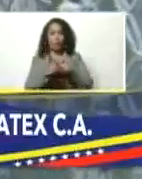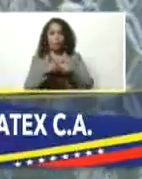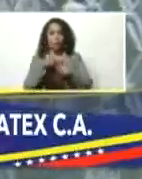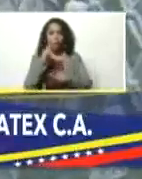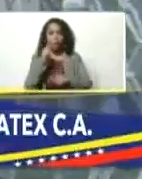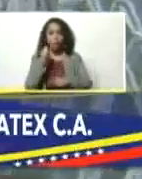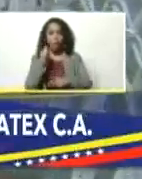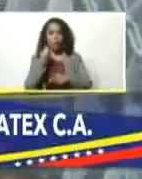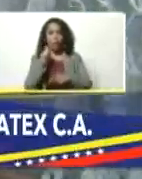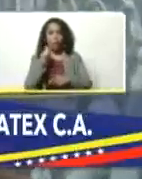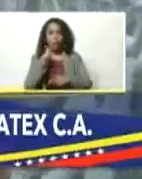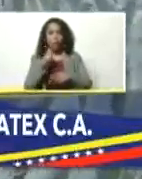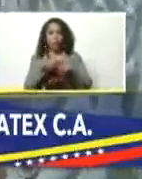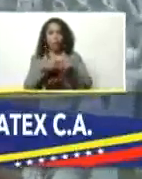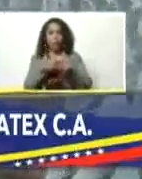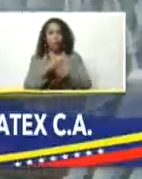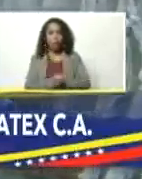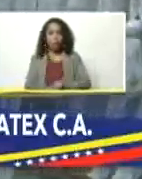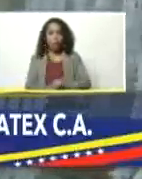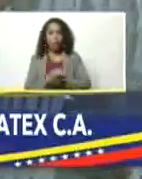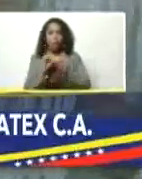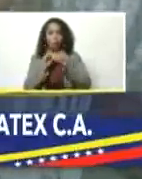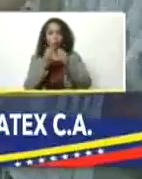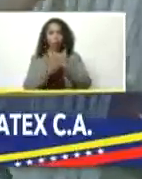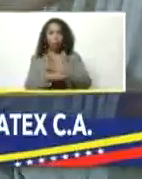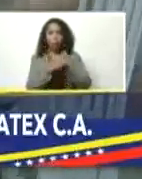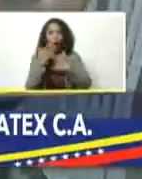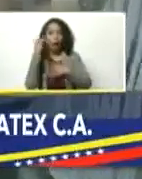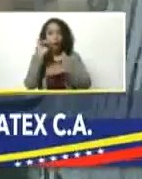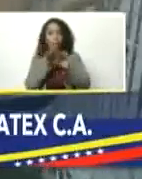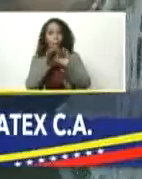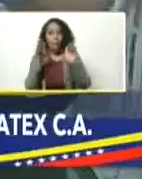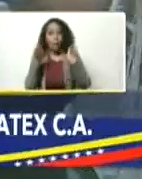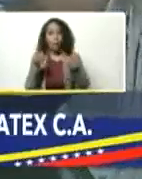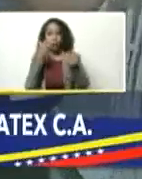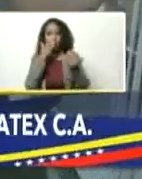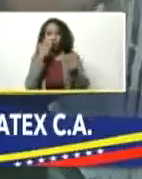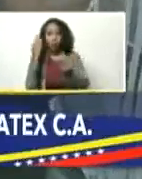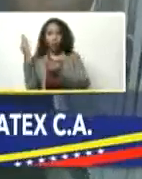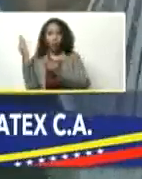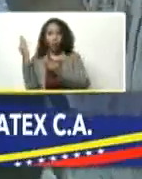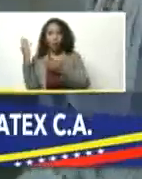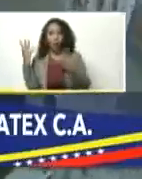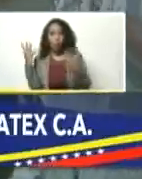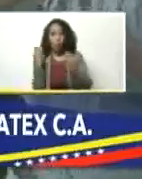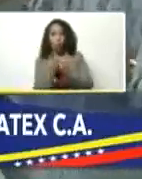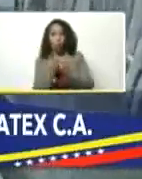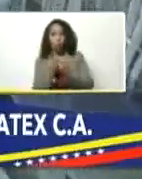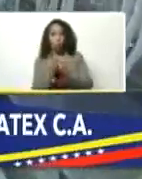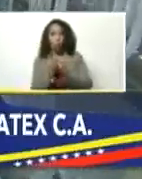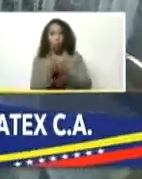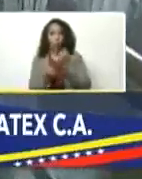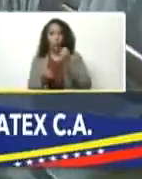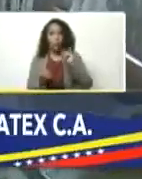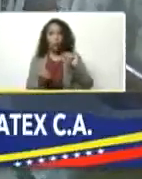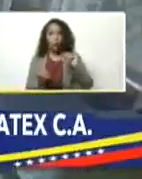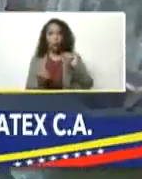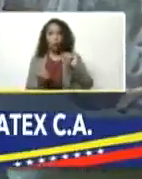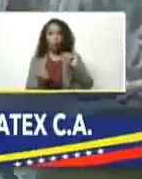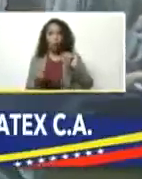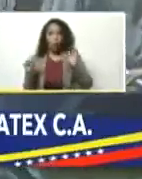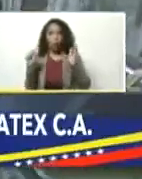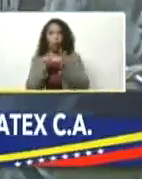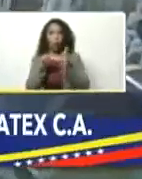avanzando. Aquí tenemos la mesa, la vamos a ver al lado izquierdo,